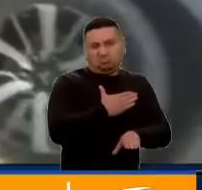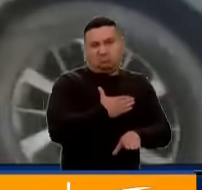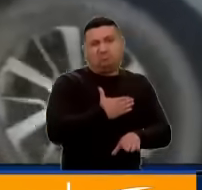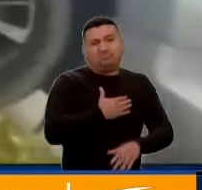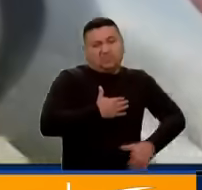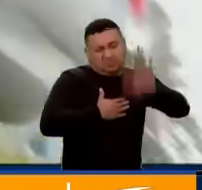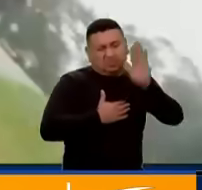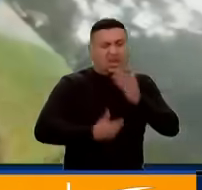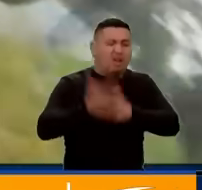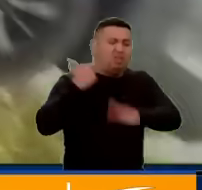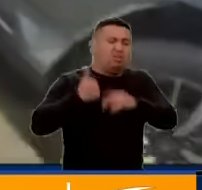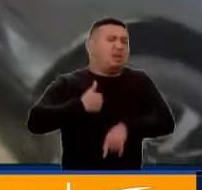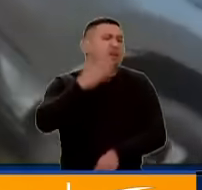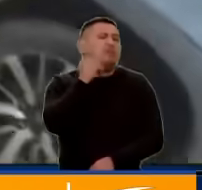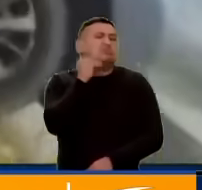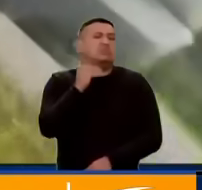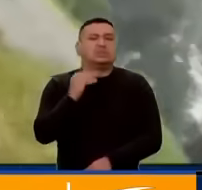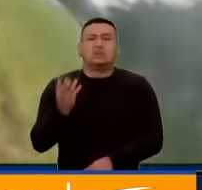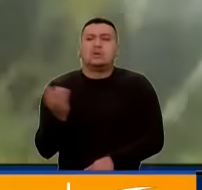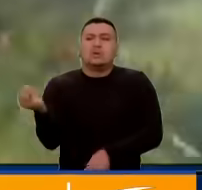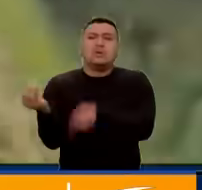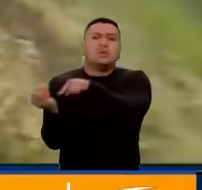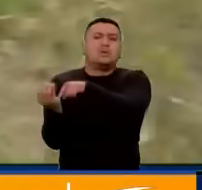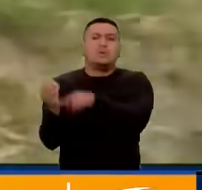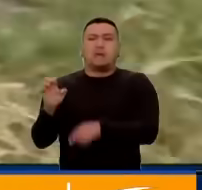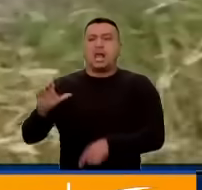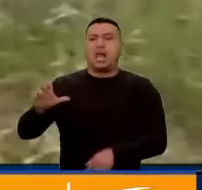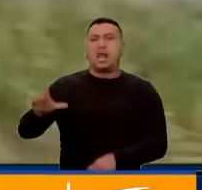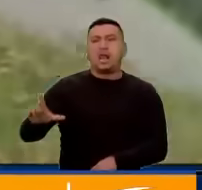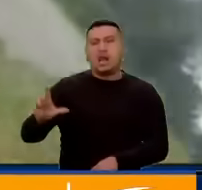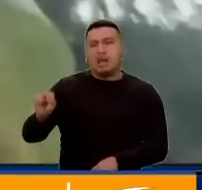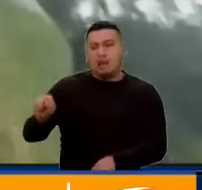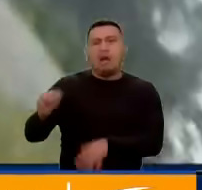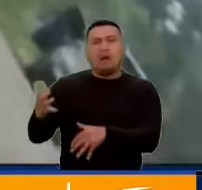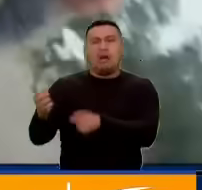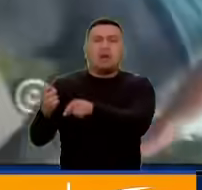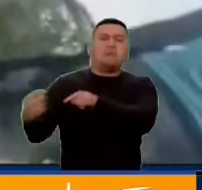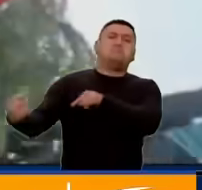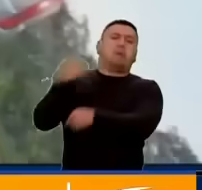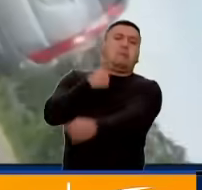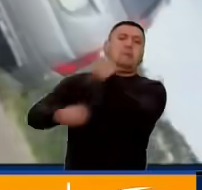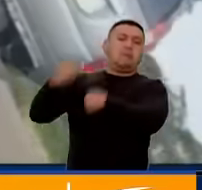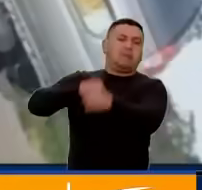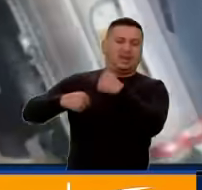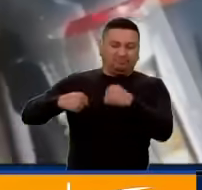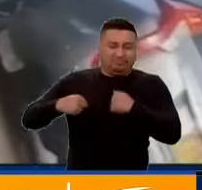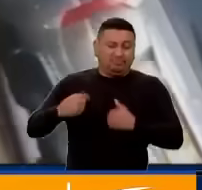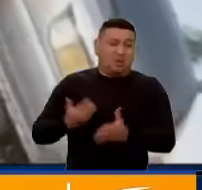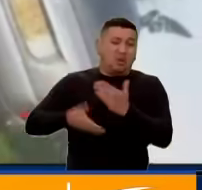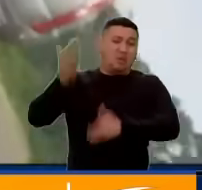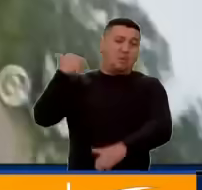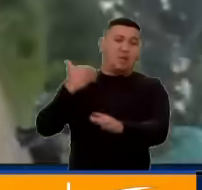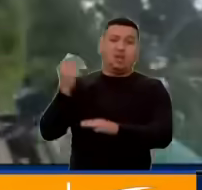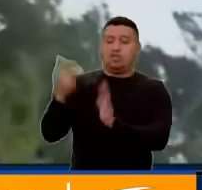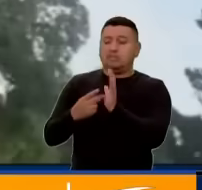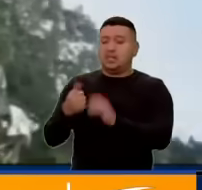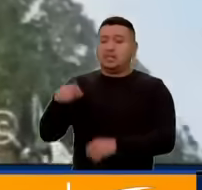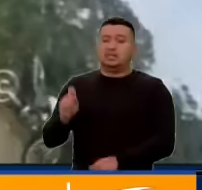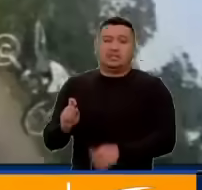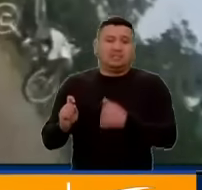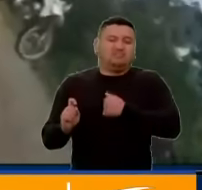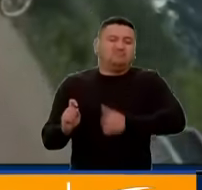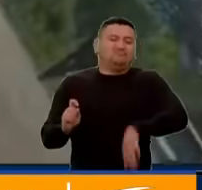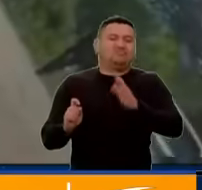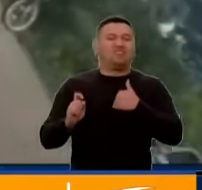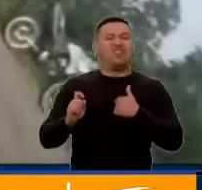por parte de este grupo guerrillero desde el pasado 2016. El temor mío siempre fue la niña, el temor mío